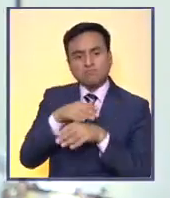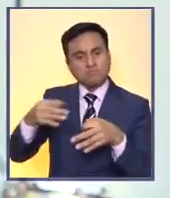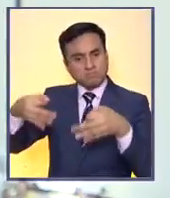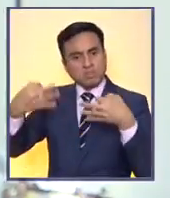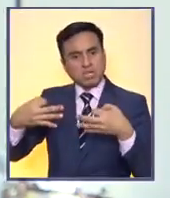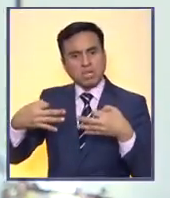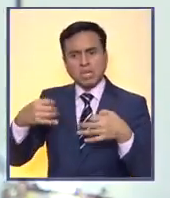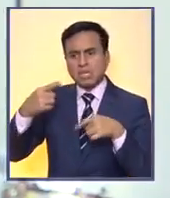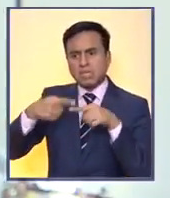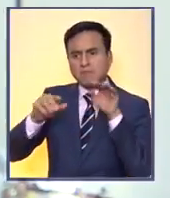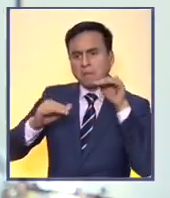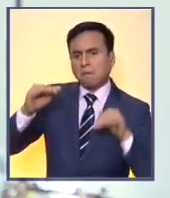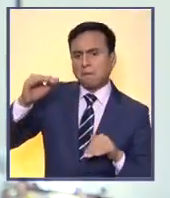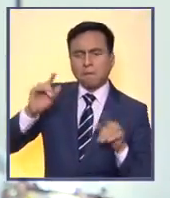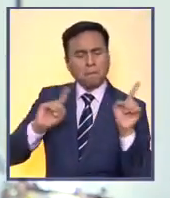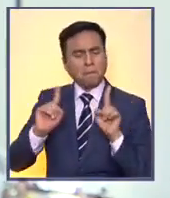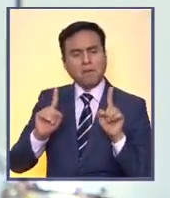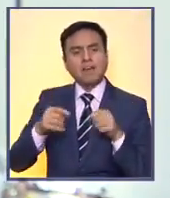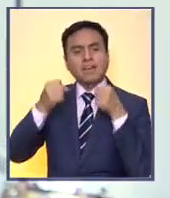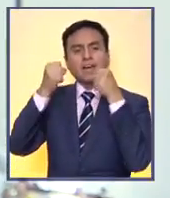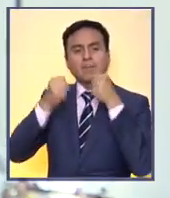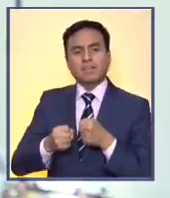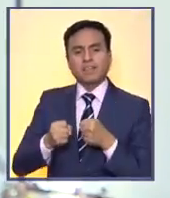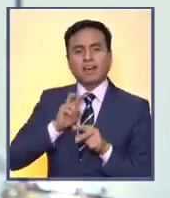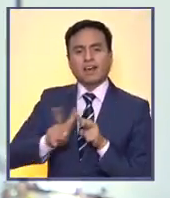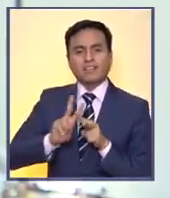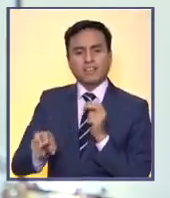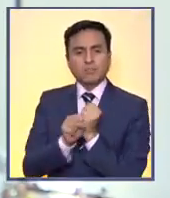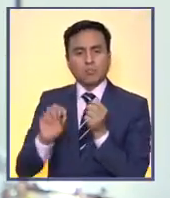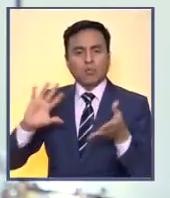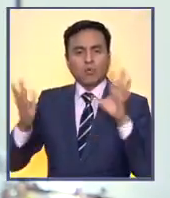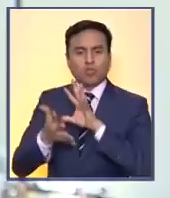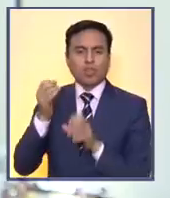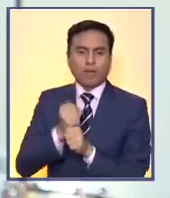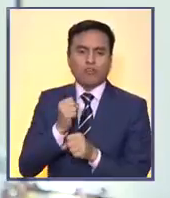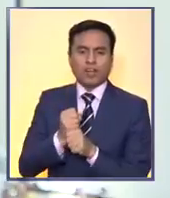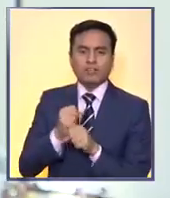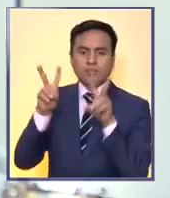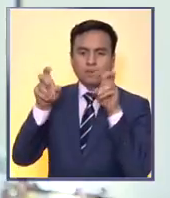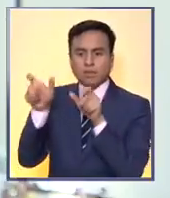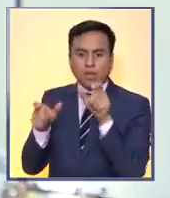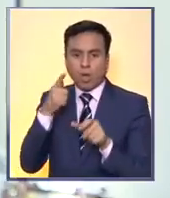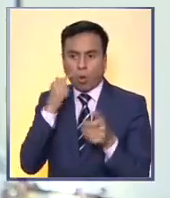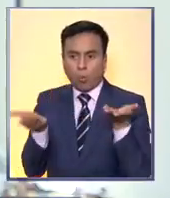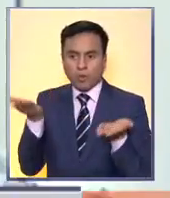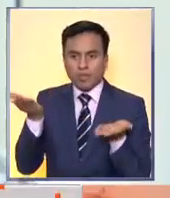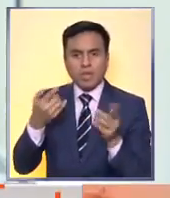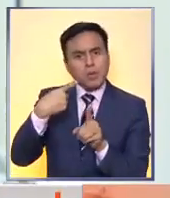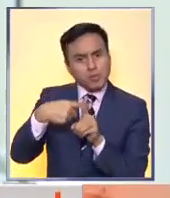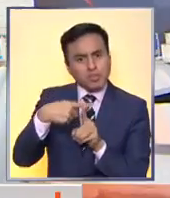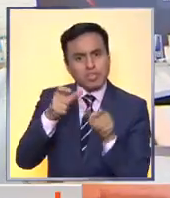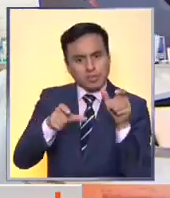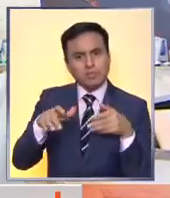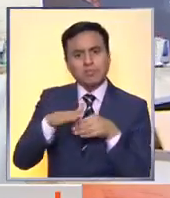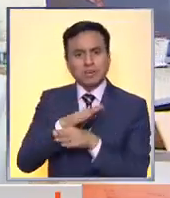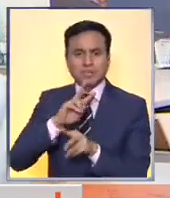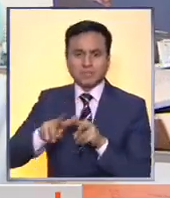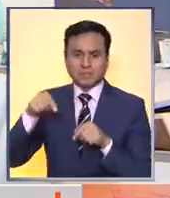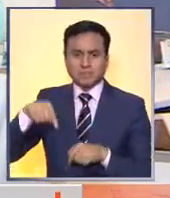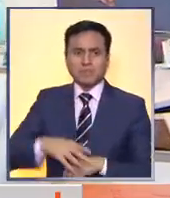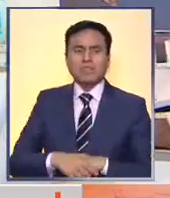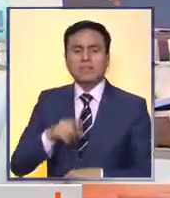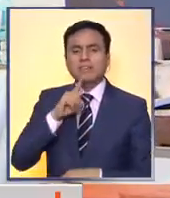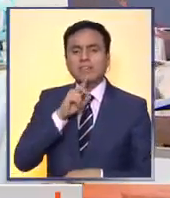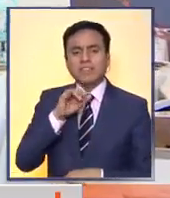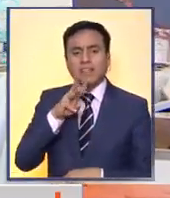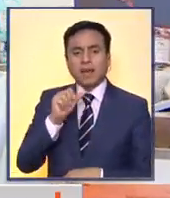ninguna diferencia en la capacidad de desempeñarse en el mundo laboral respecto de los hombres. Por lo tanto, es muy positivo lo que se está generando aquí. Trinidad fue